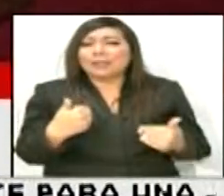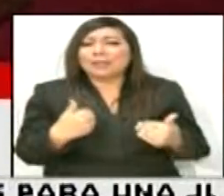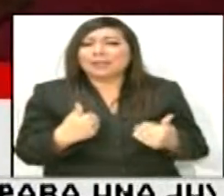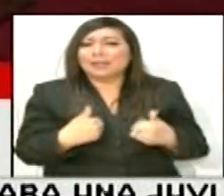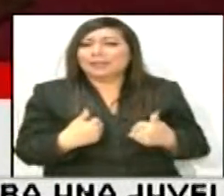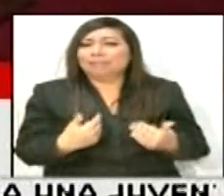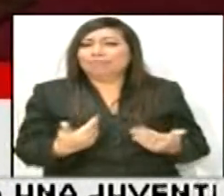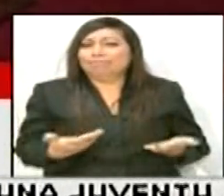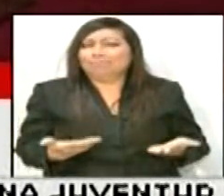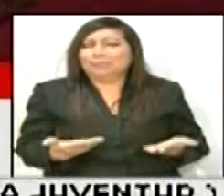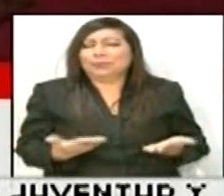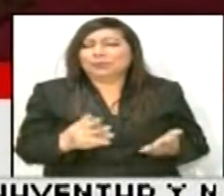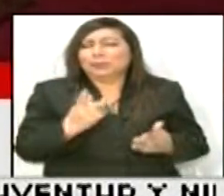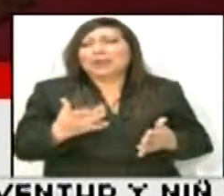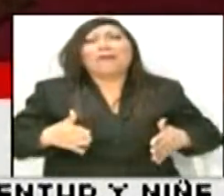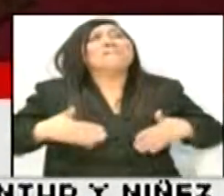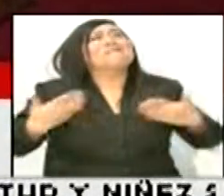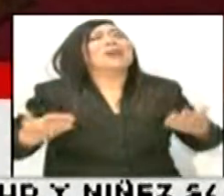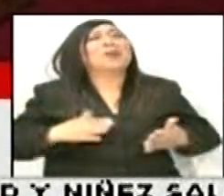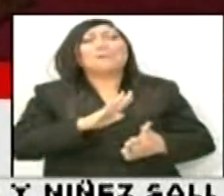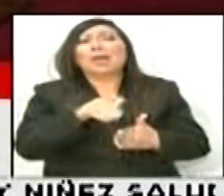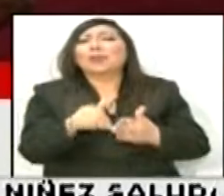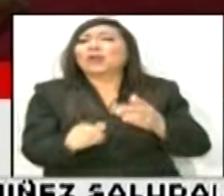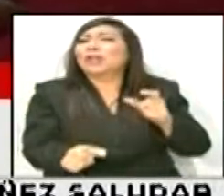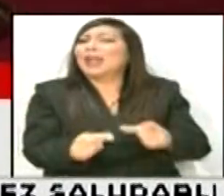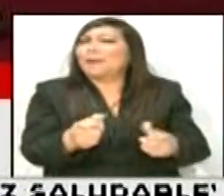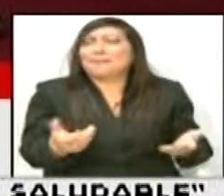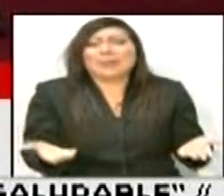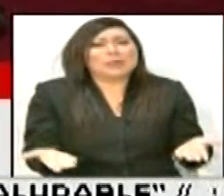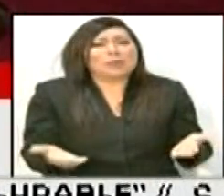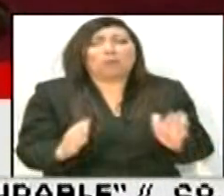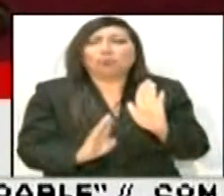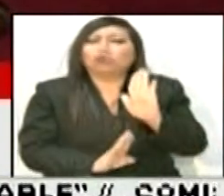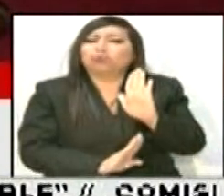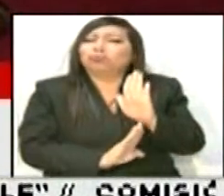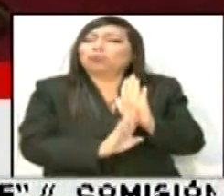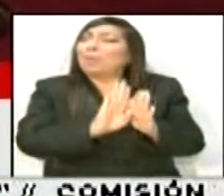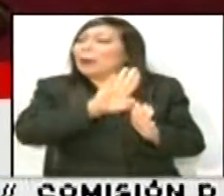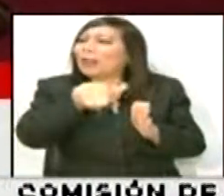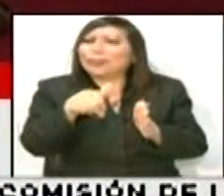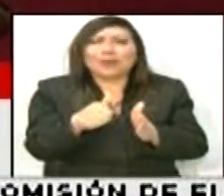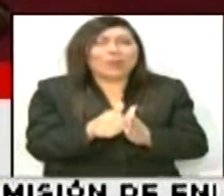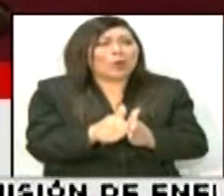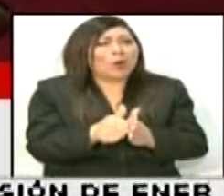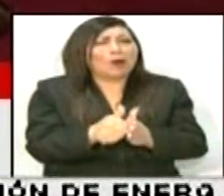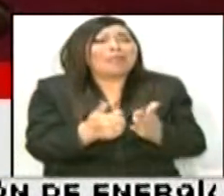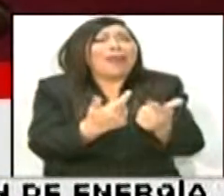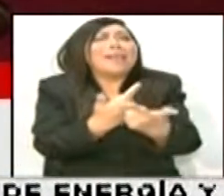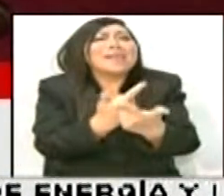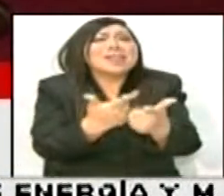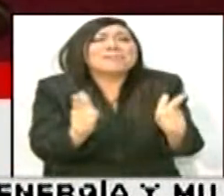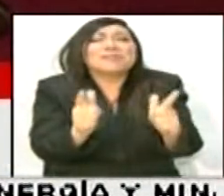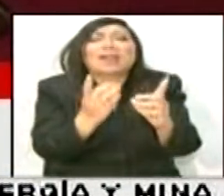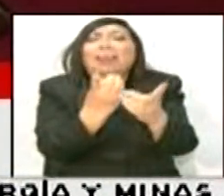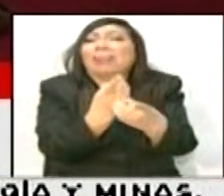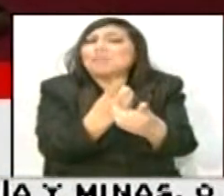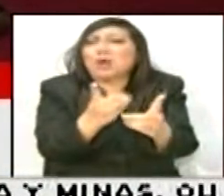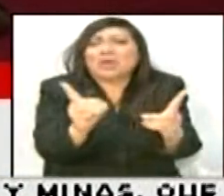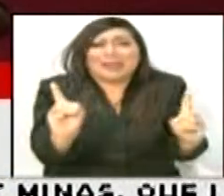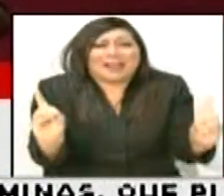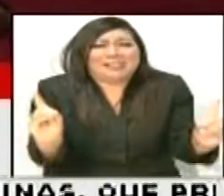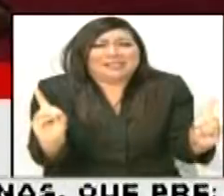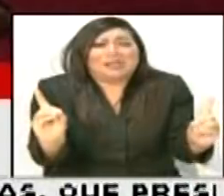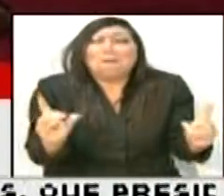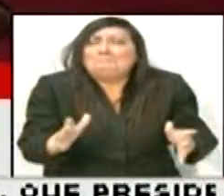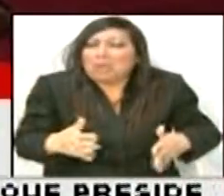ser una patria de felicidad para sus habitantes, de progreso para todos, de libertades y democracia, y